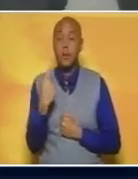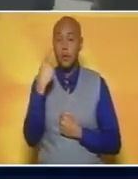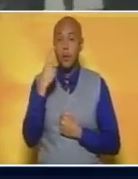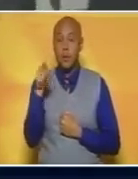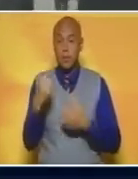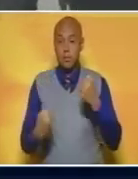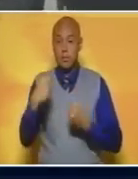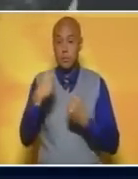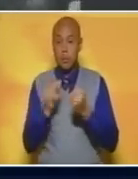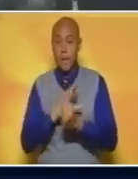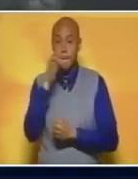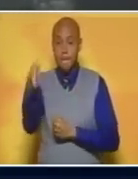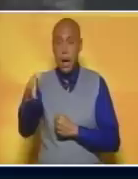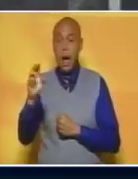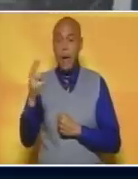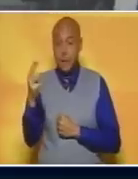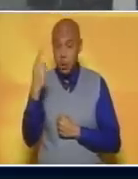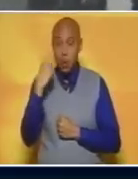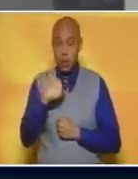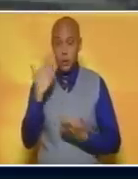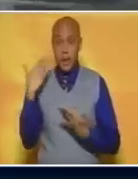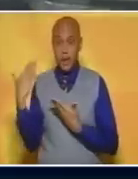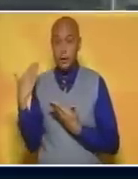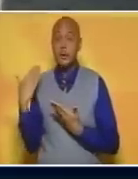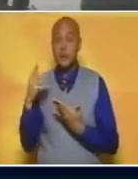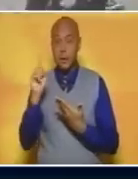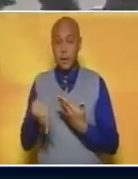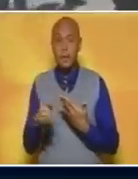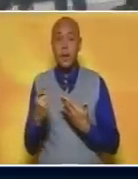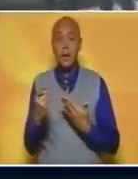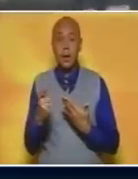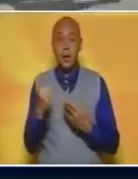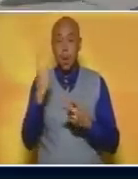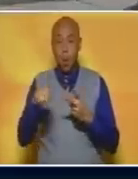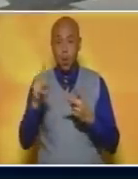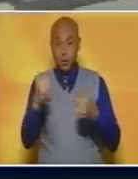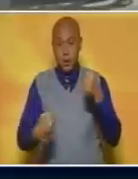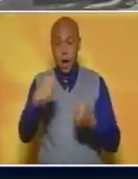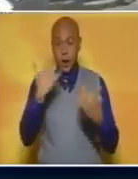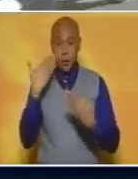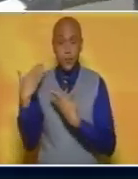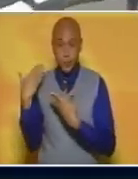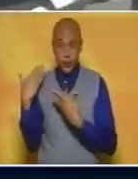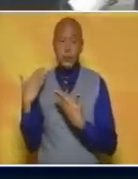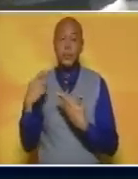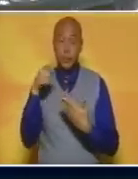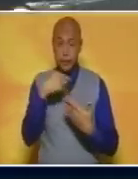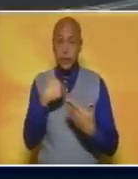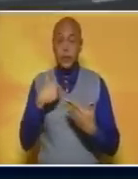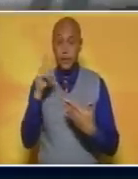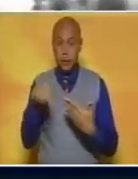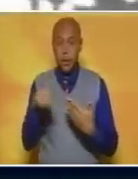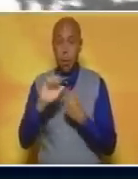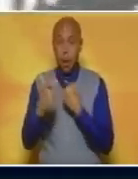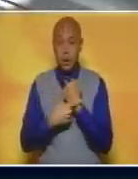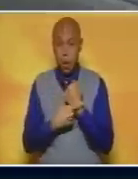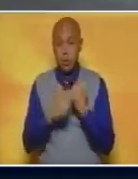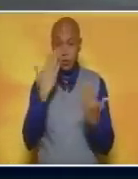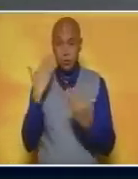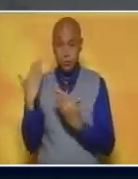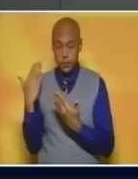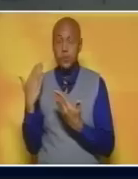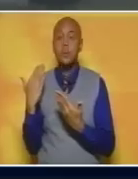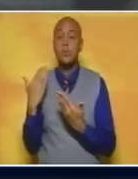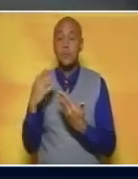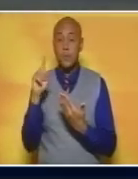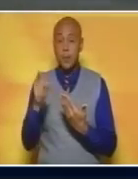entonces al Hatillo, y en imágenes, en esta camioneta que viene ahora, pues se dirige Juan Guaidó,